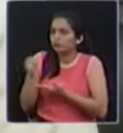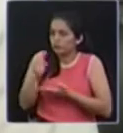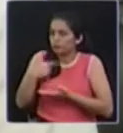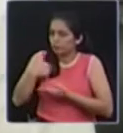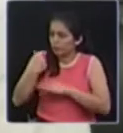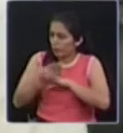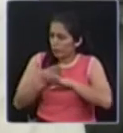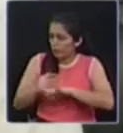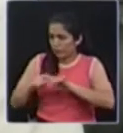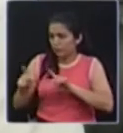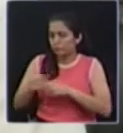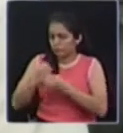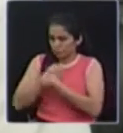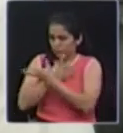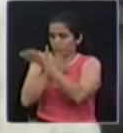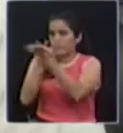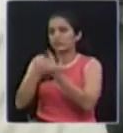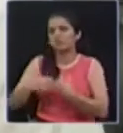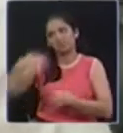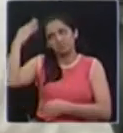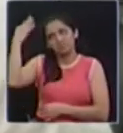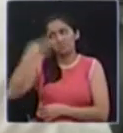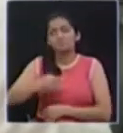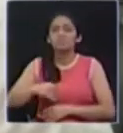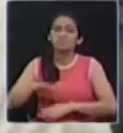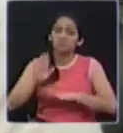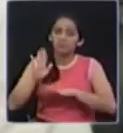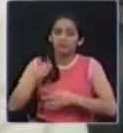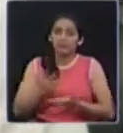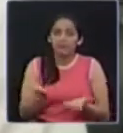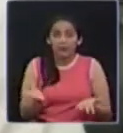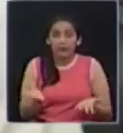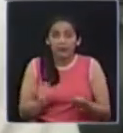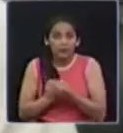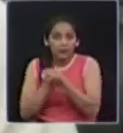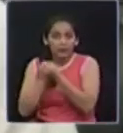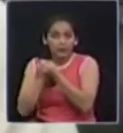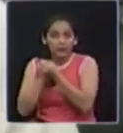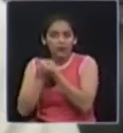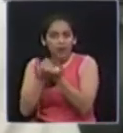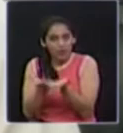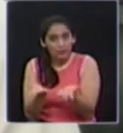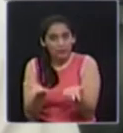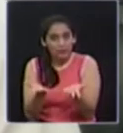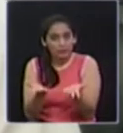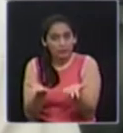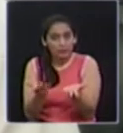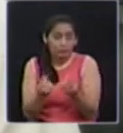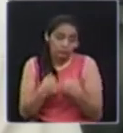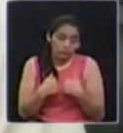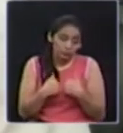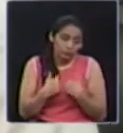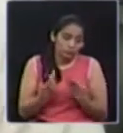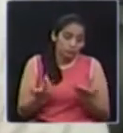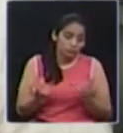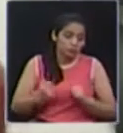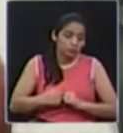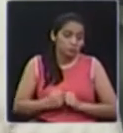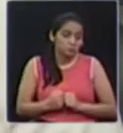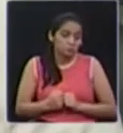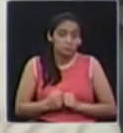manera de conquistar esos votos que están interesados en que esas propuestas sean realidad. Yo debo decirlo con